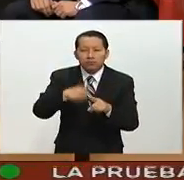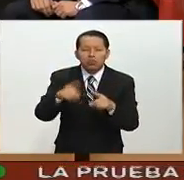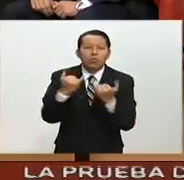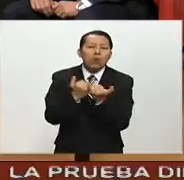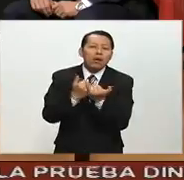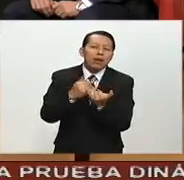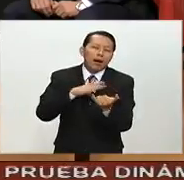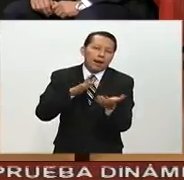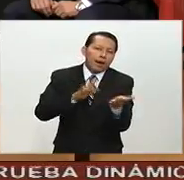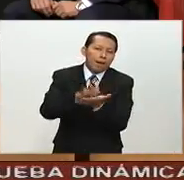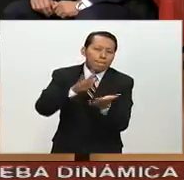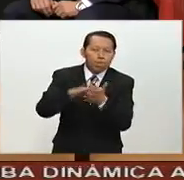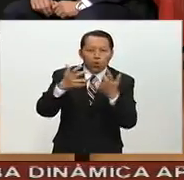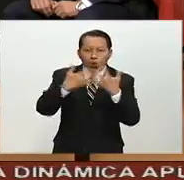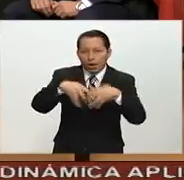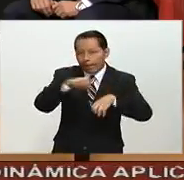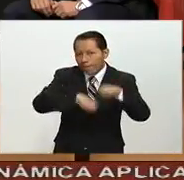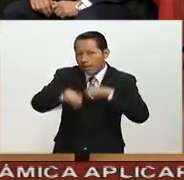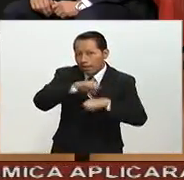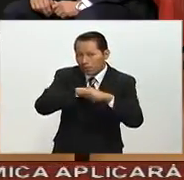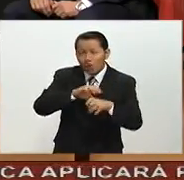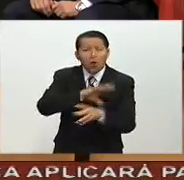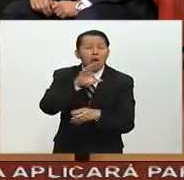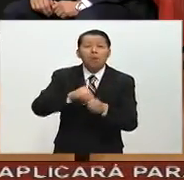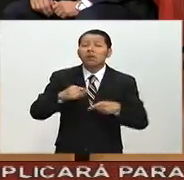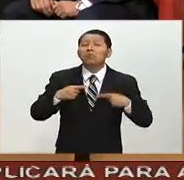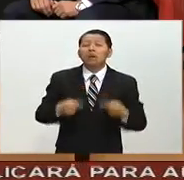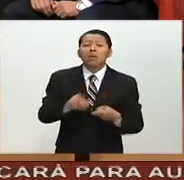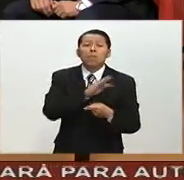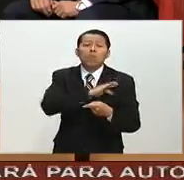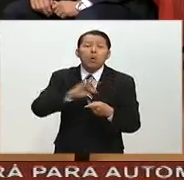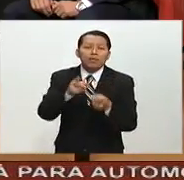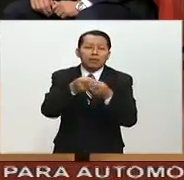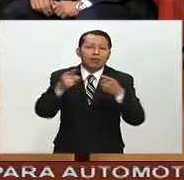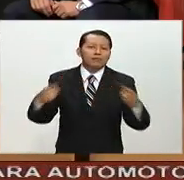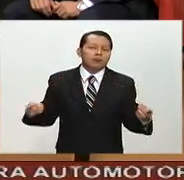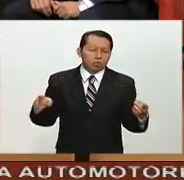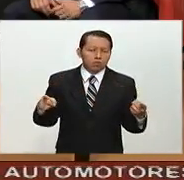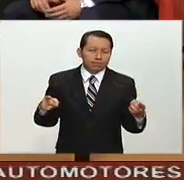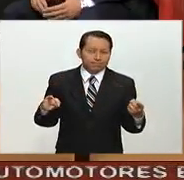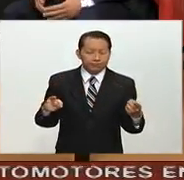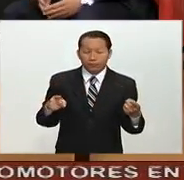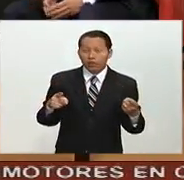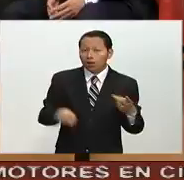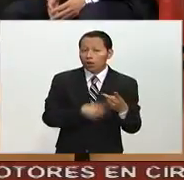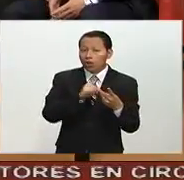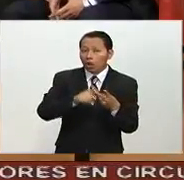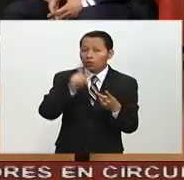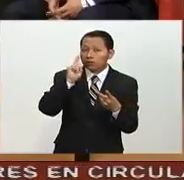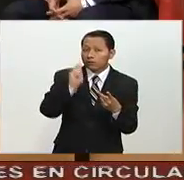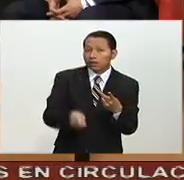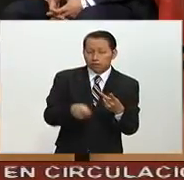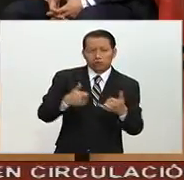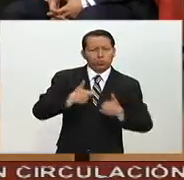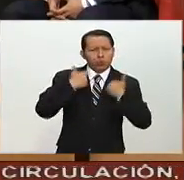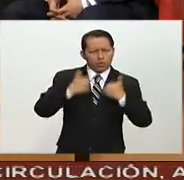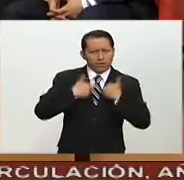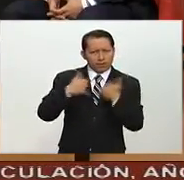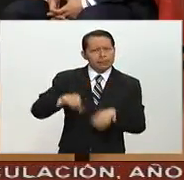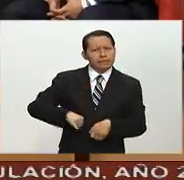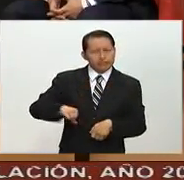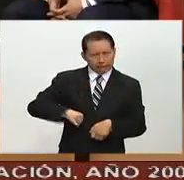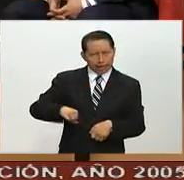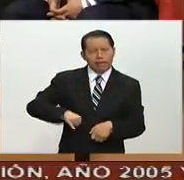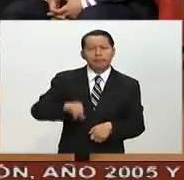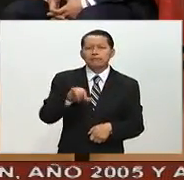apoyan a los emprendedores para darte todo para que tú puedas desarrollarte. Y por otro lado, los jóvenes, el otro ingrediente es que cada vez más los jóvenes están interesados